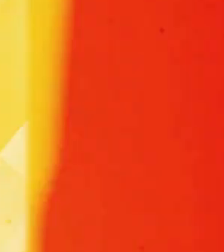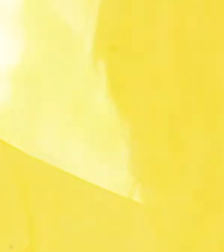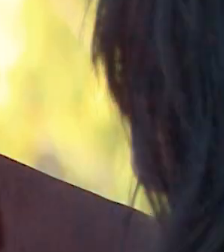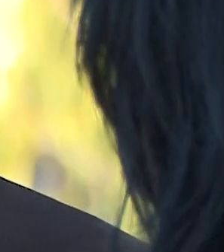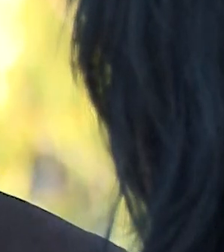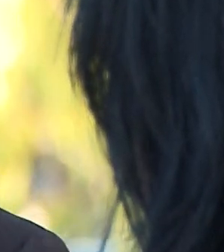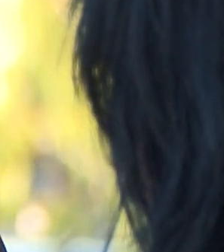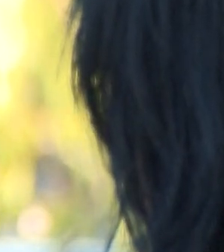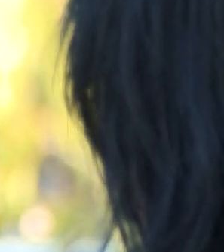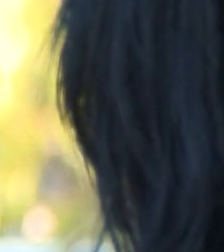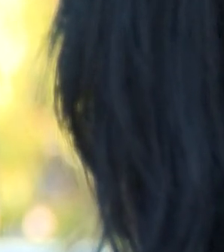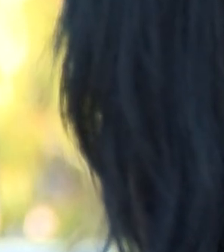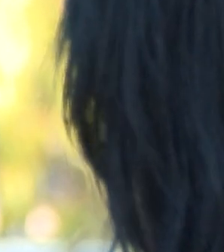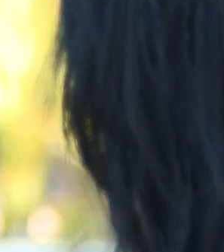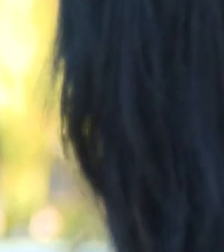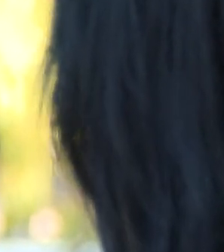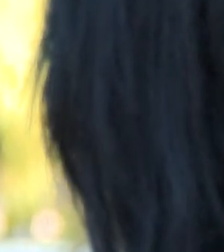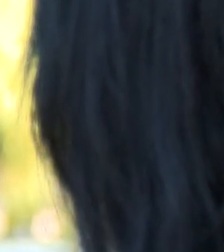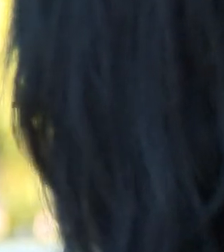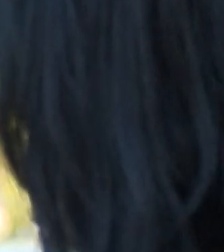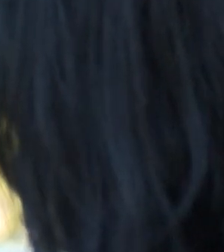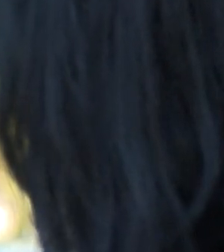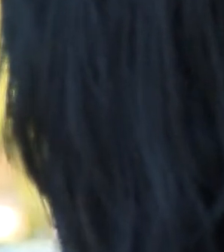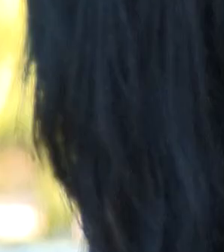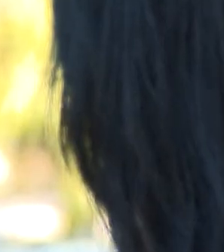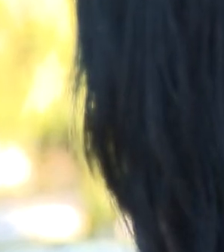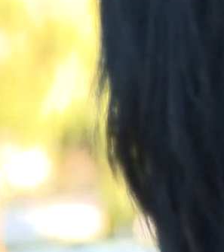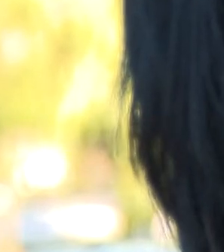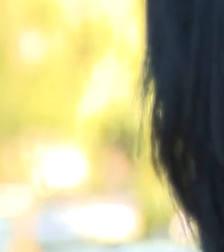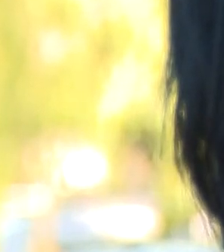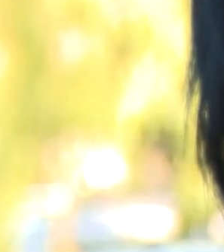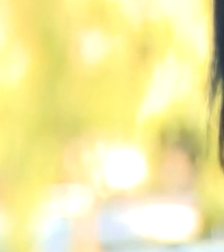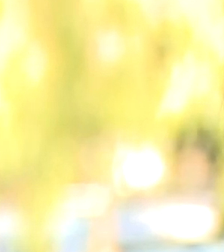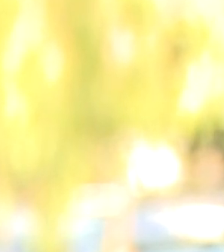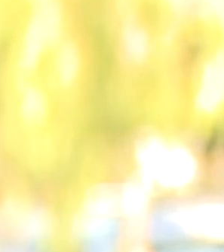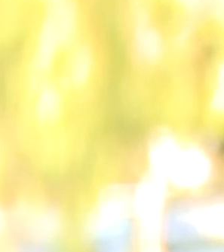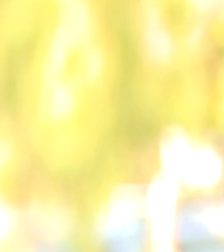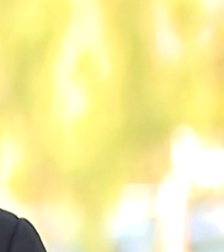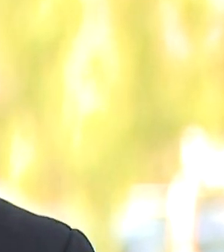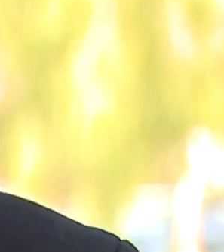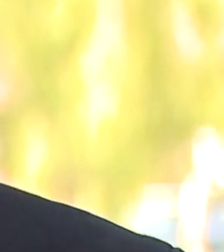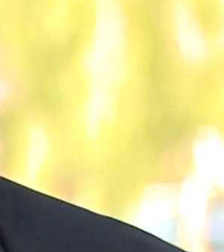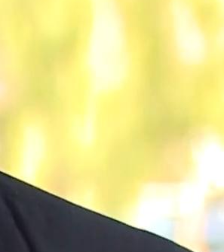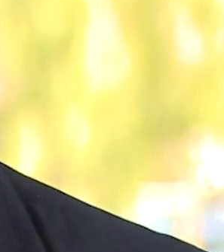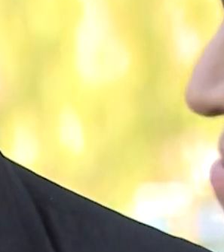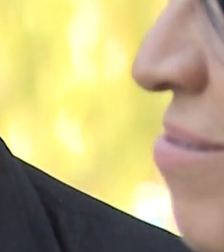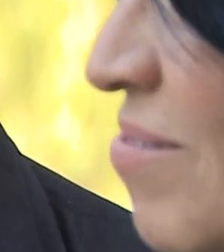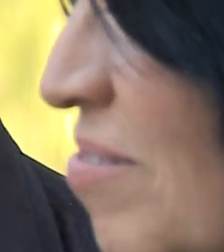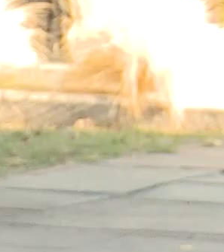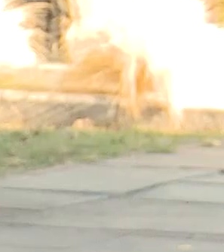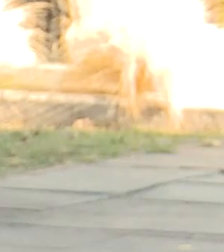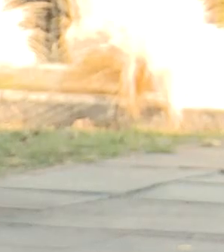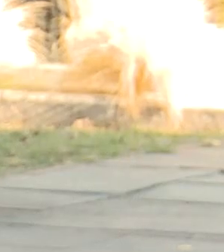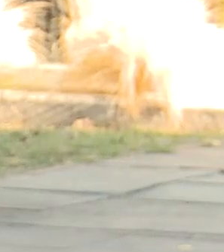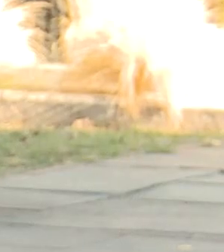vertical. Incluso las personas con mayores habilidades, las personas más talentosas van a huir de esas estructuras porque es donde no se desarrolla su